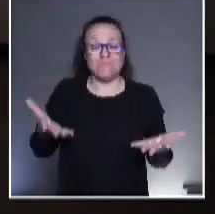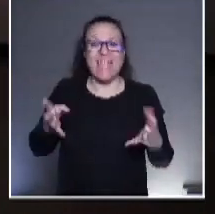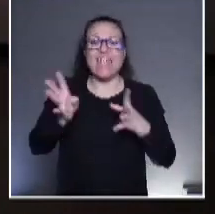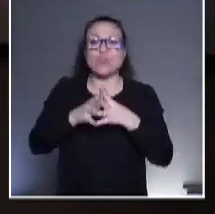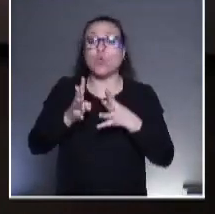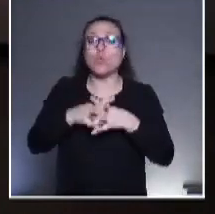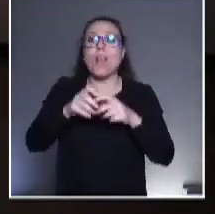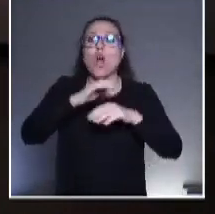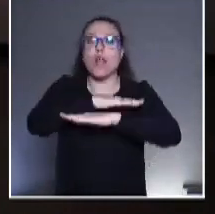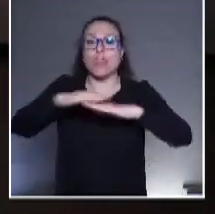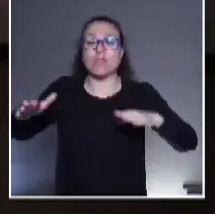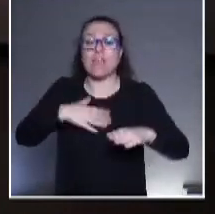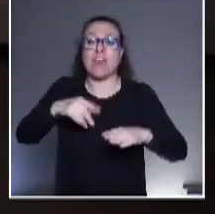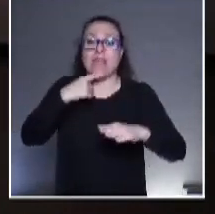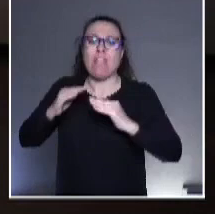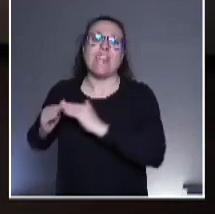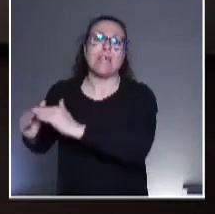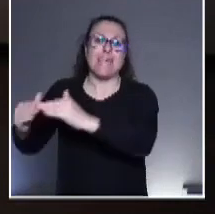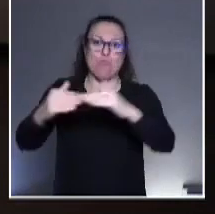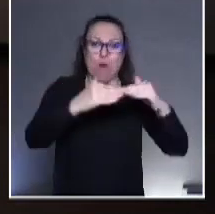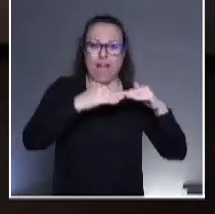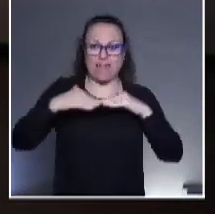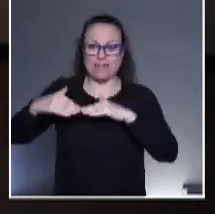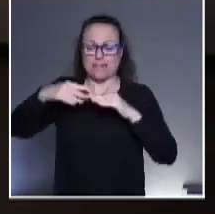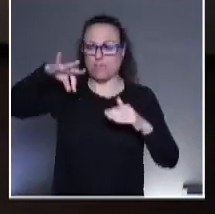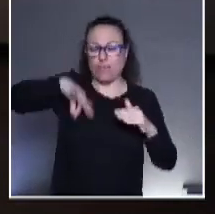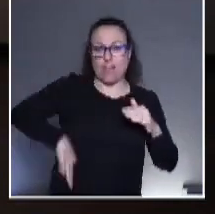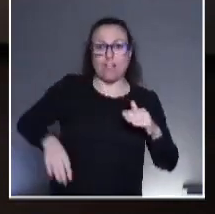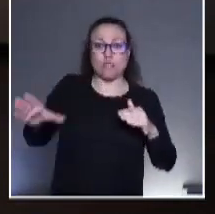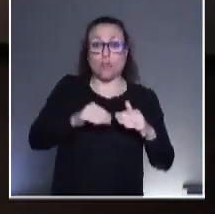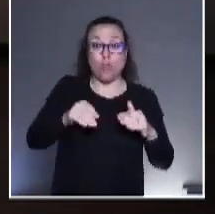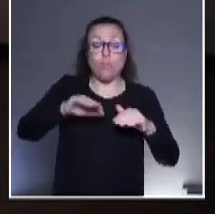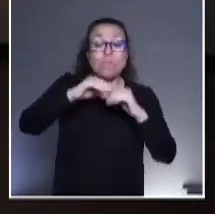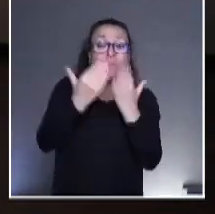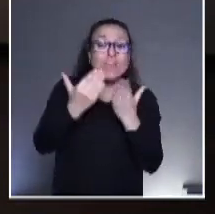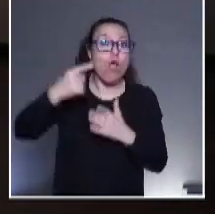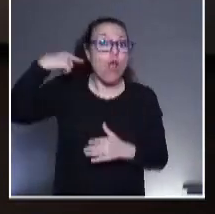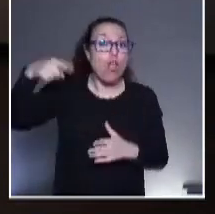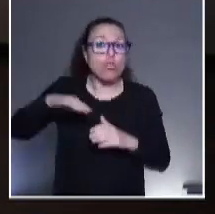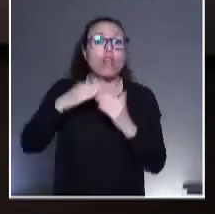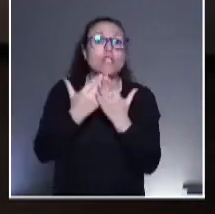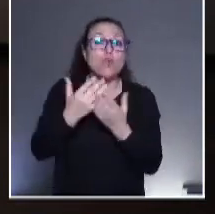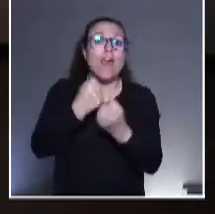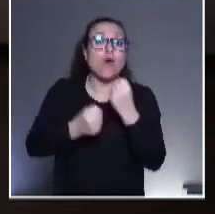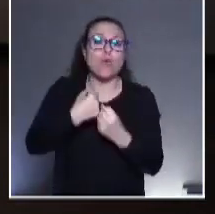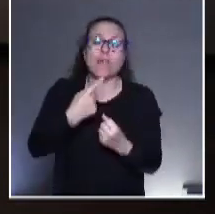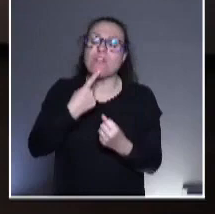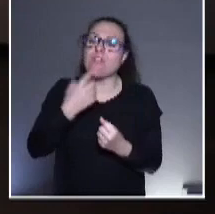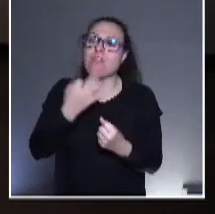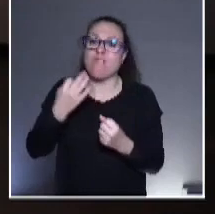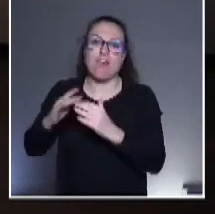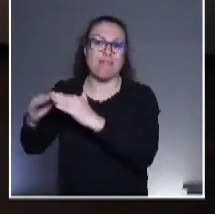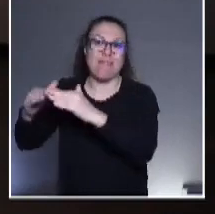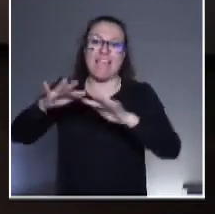estructura horizontal, ¿qué es lo que nos dice la London School of Economics que tiene que caracterizar estos equipos